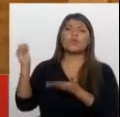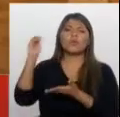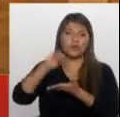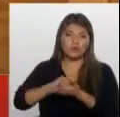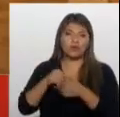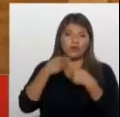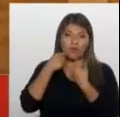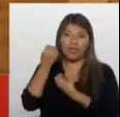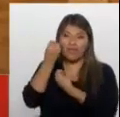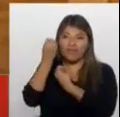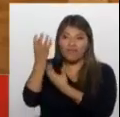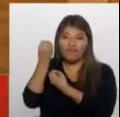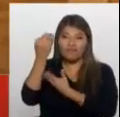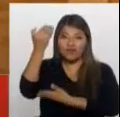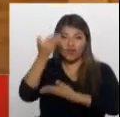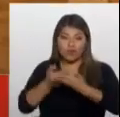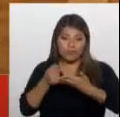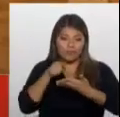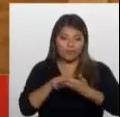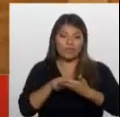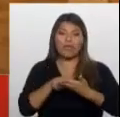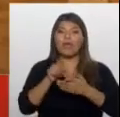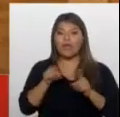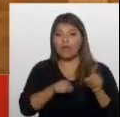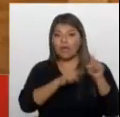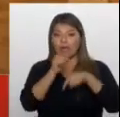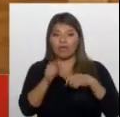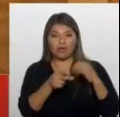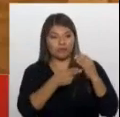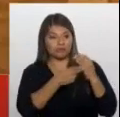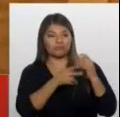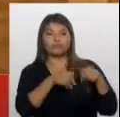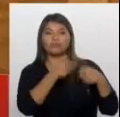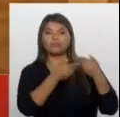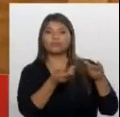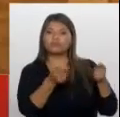esta congresista? Déjanos tus comentarios, no olvides de suscribirte a nuestro canal,